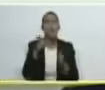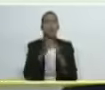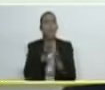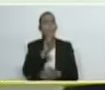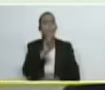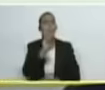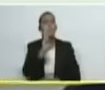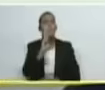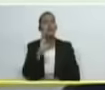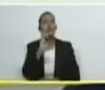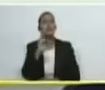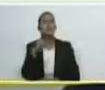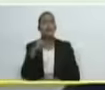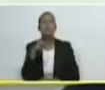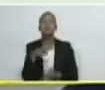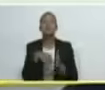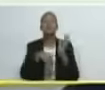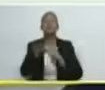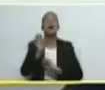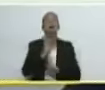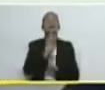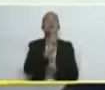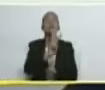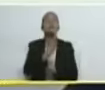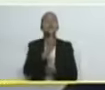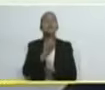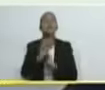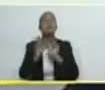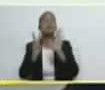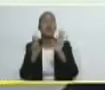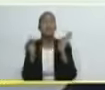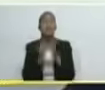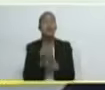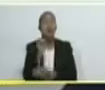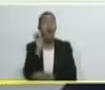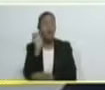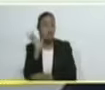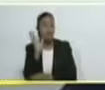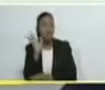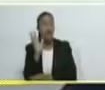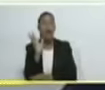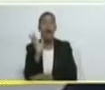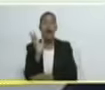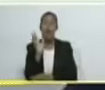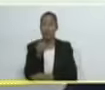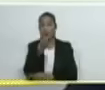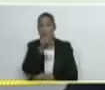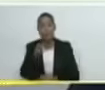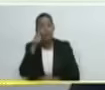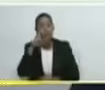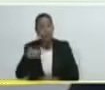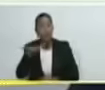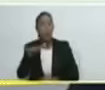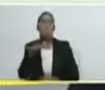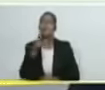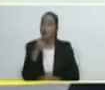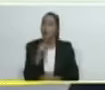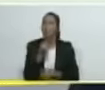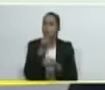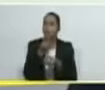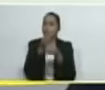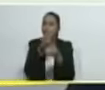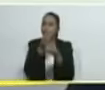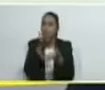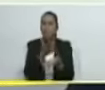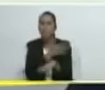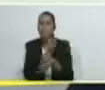de 317.000 asambleas. 317.000 asambleas donde el pueblo expuso las razones por las cuales